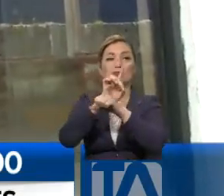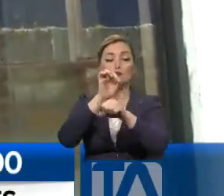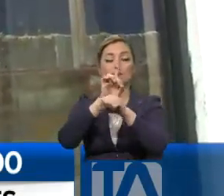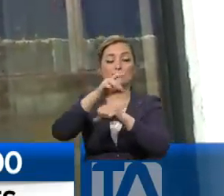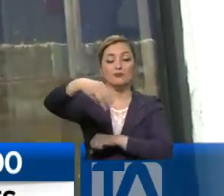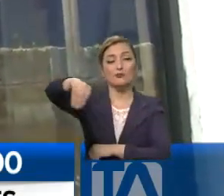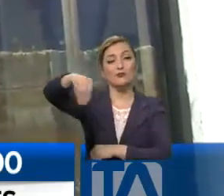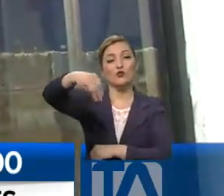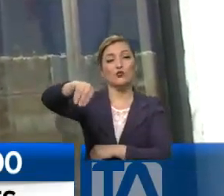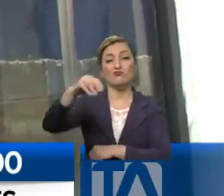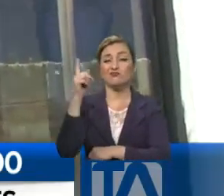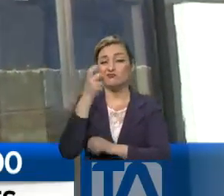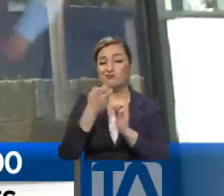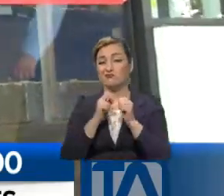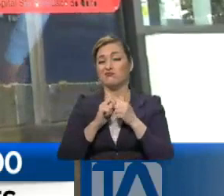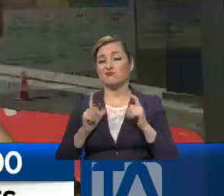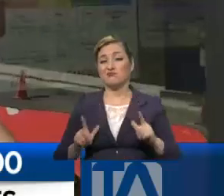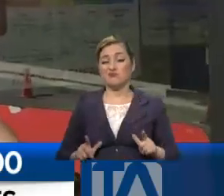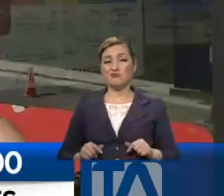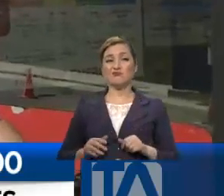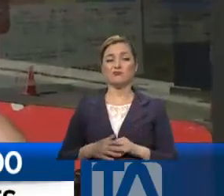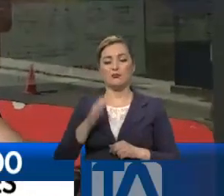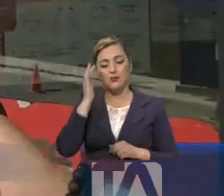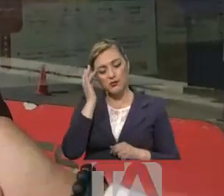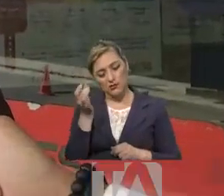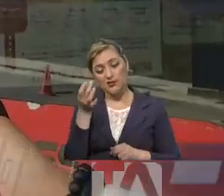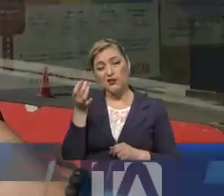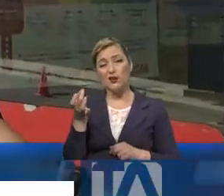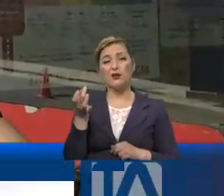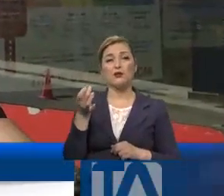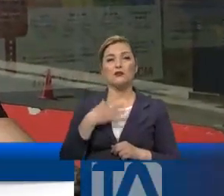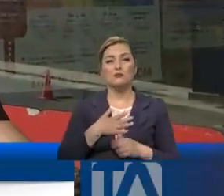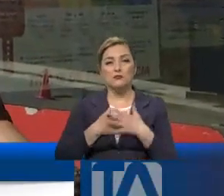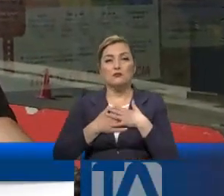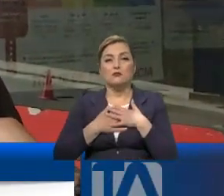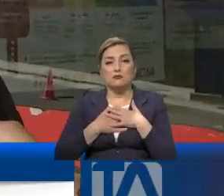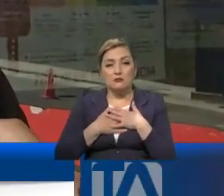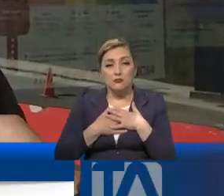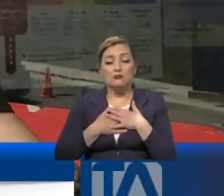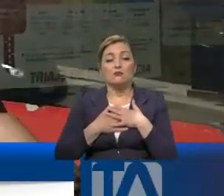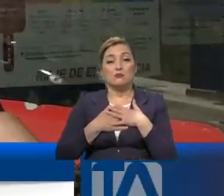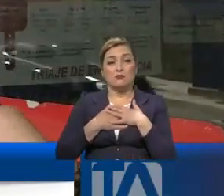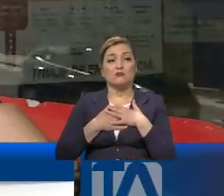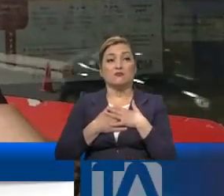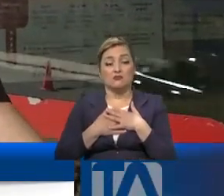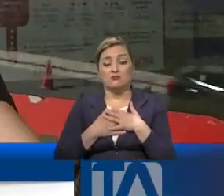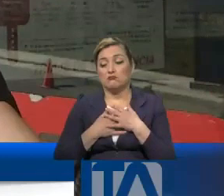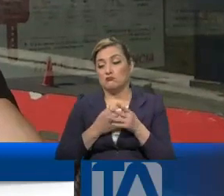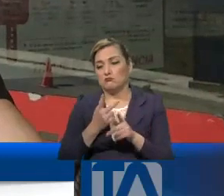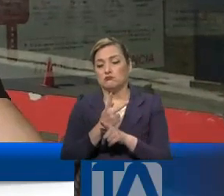miércoles debido a complicaciones en su salud. Dolor de cabeza, respiración, que es la principal,